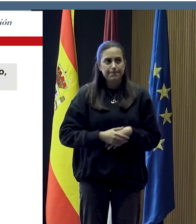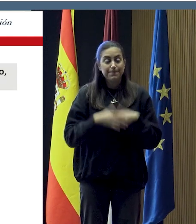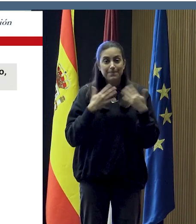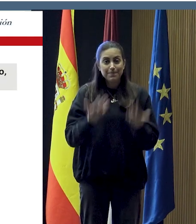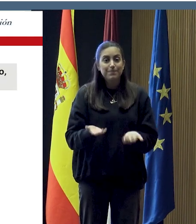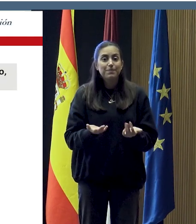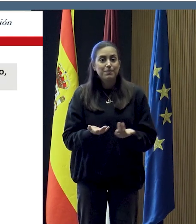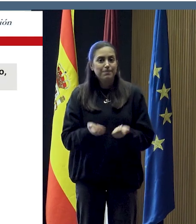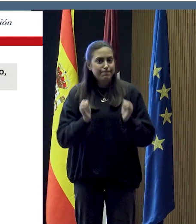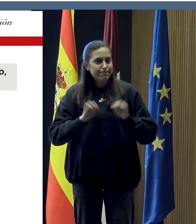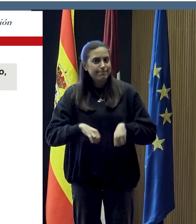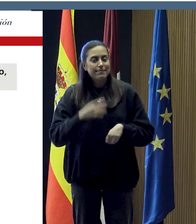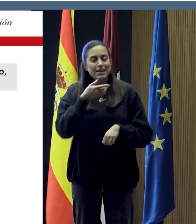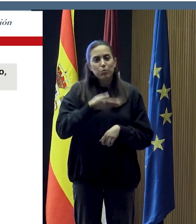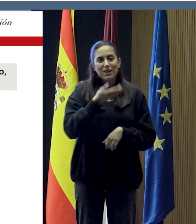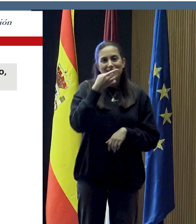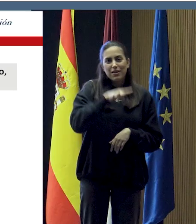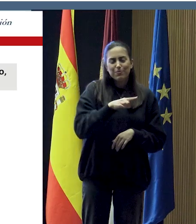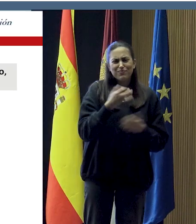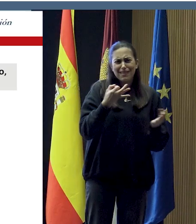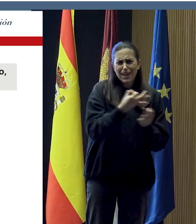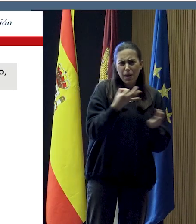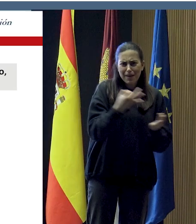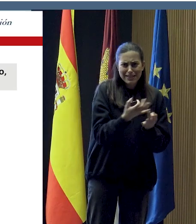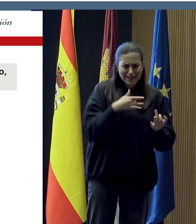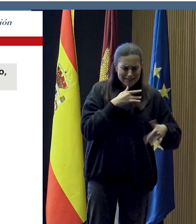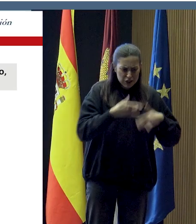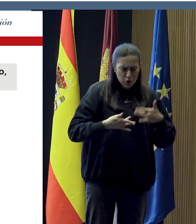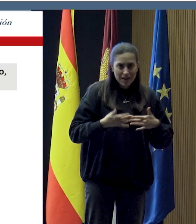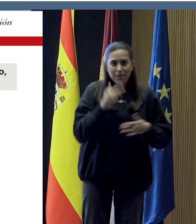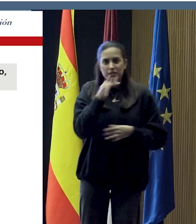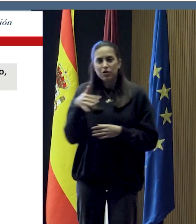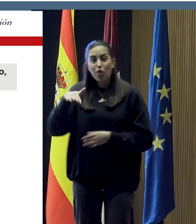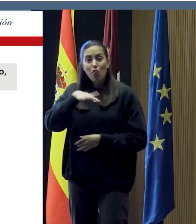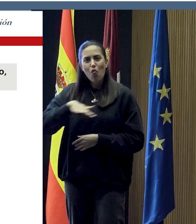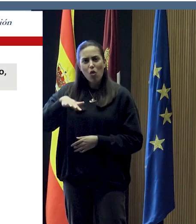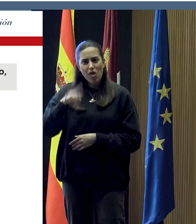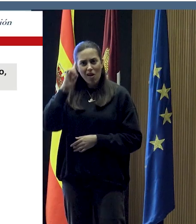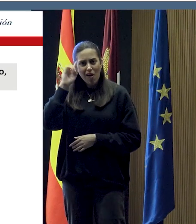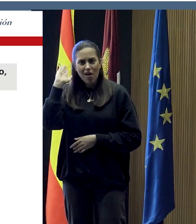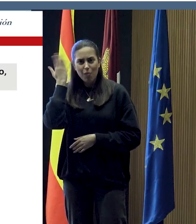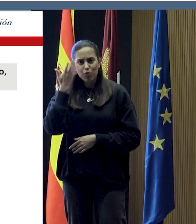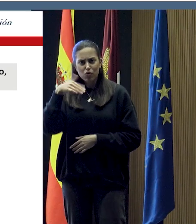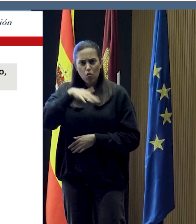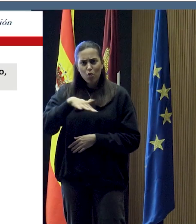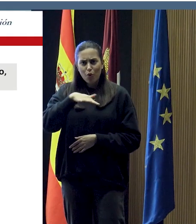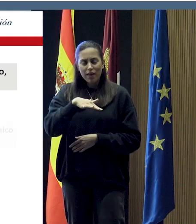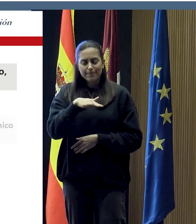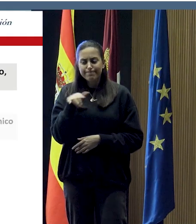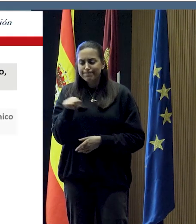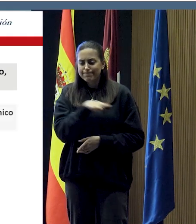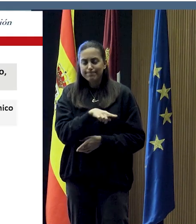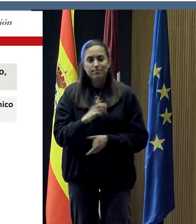Entonces, tan importante es saber qué pasa como dónde está ocurriendo el daño. ¿Vale? Y ahí es